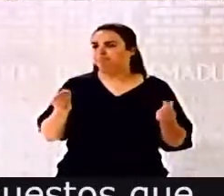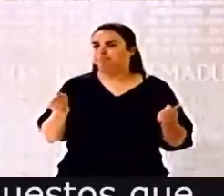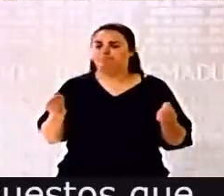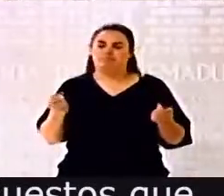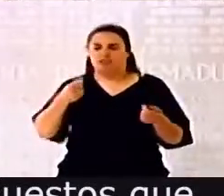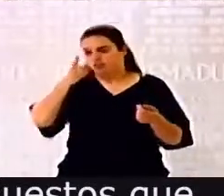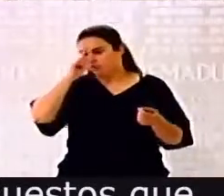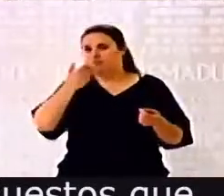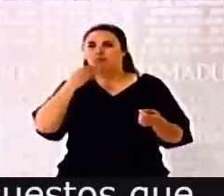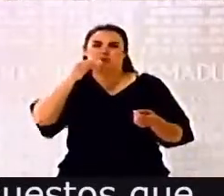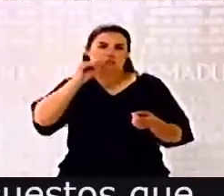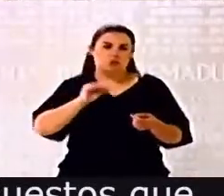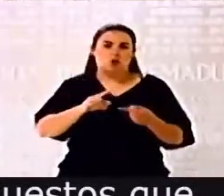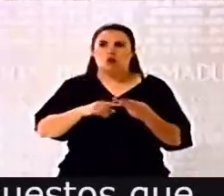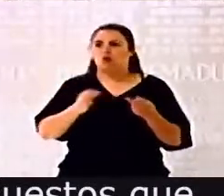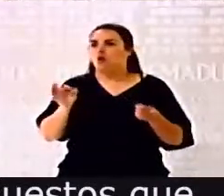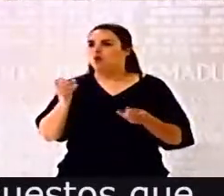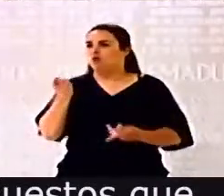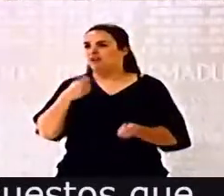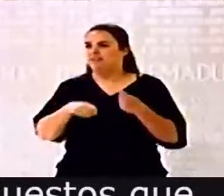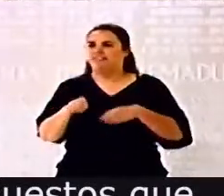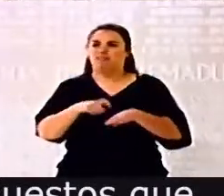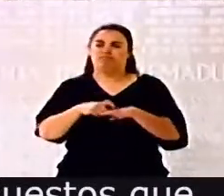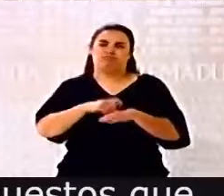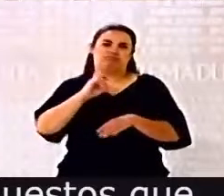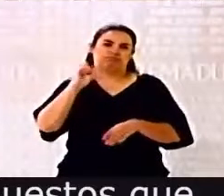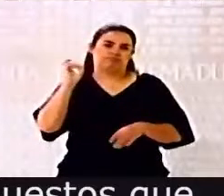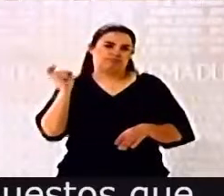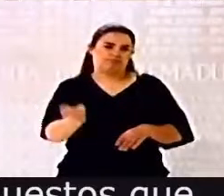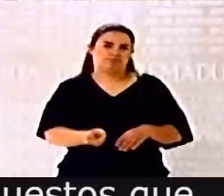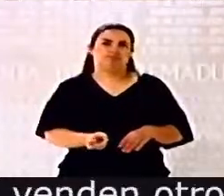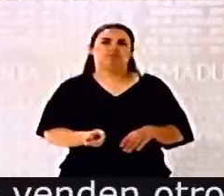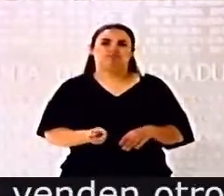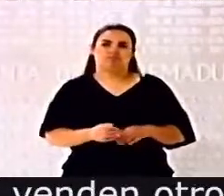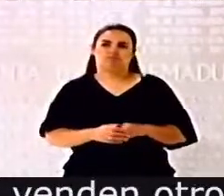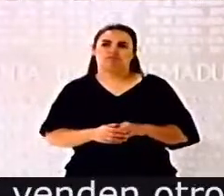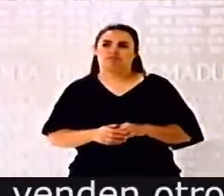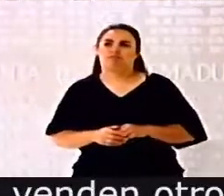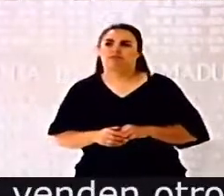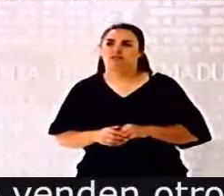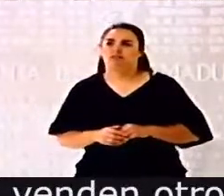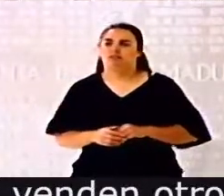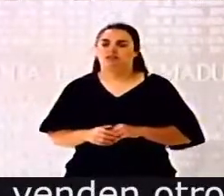pues yo qué sé, turrones, o que venden otro tipo de